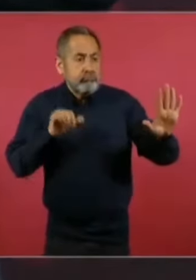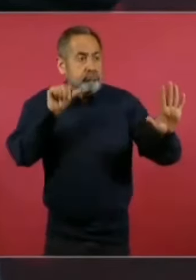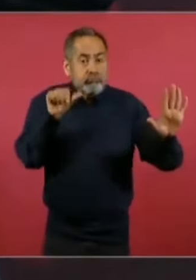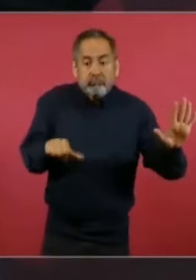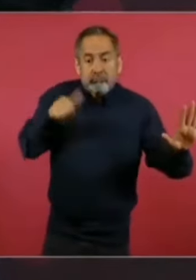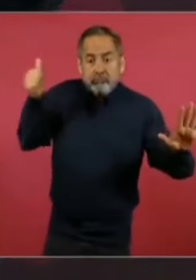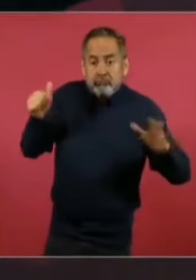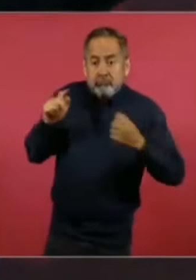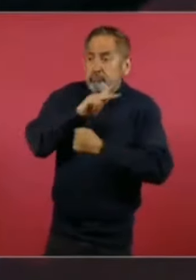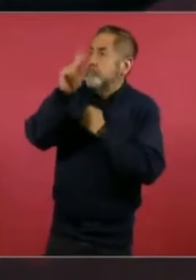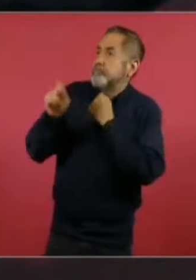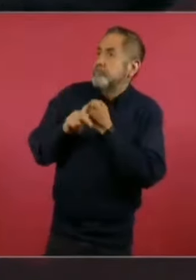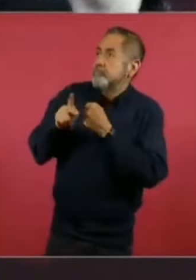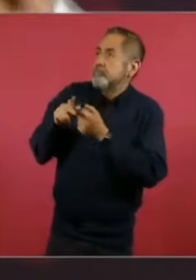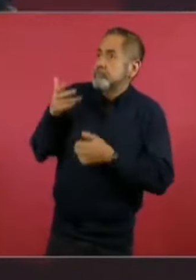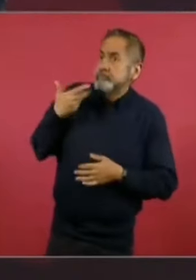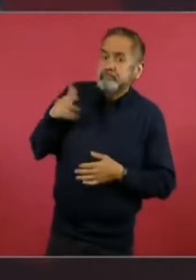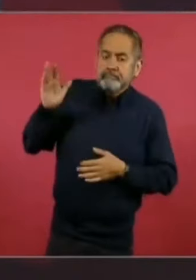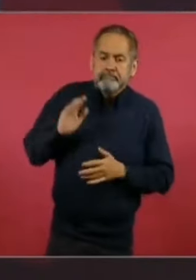con